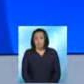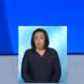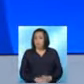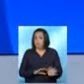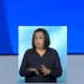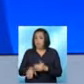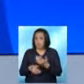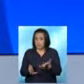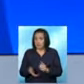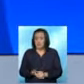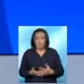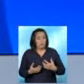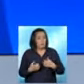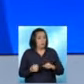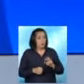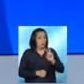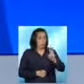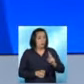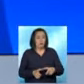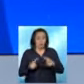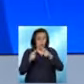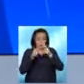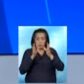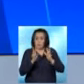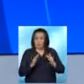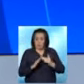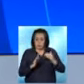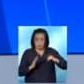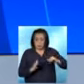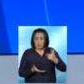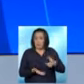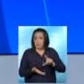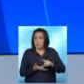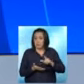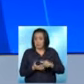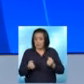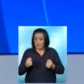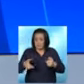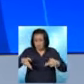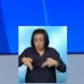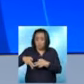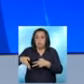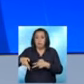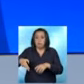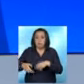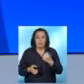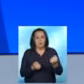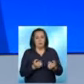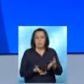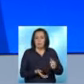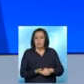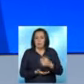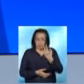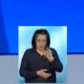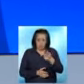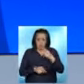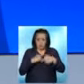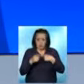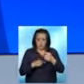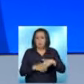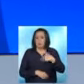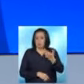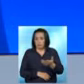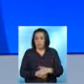Bueno, y continúan en recuperación los dos inspectores municipales que Lima fueron atropellados por un imprudente chofer. Pero eso se lo vamos a contar